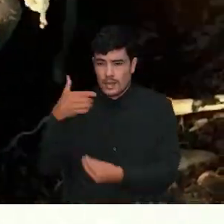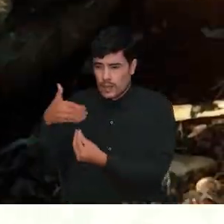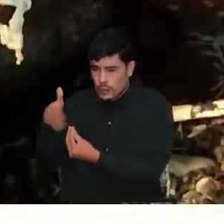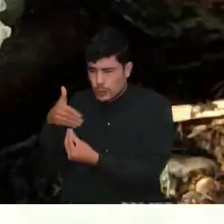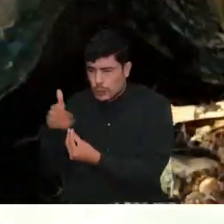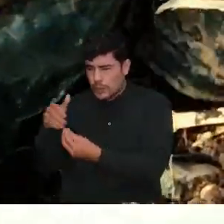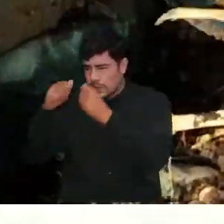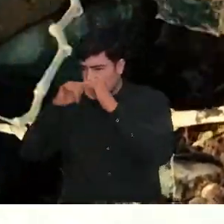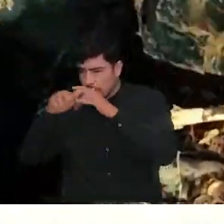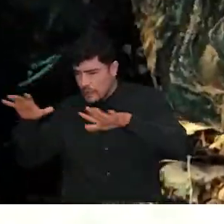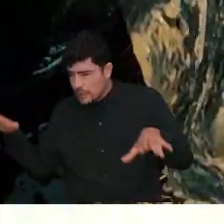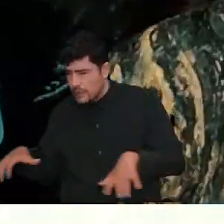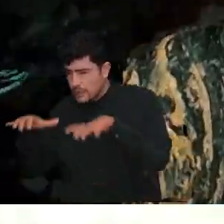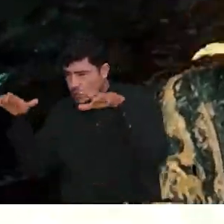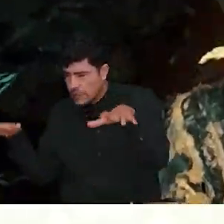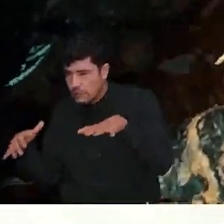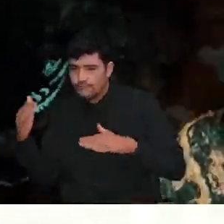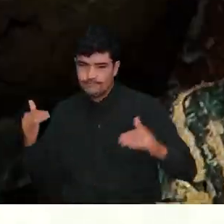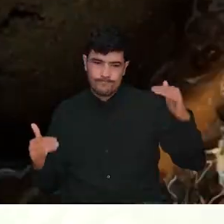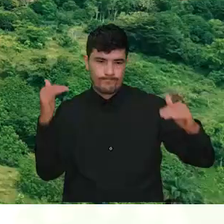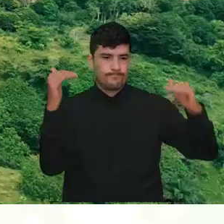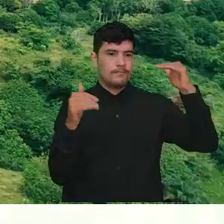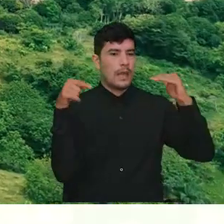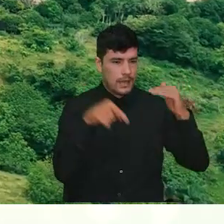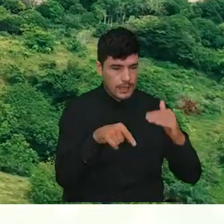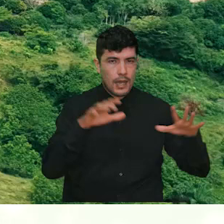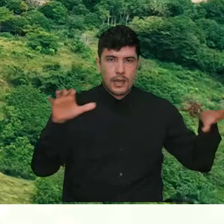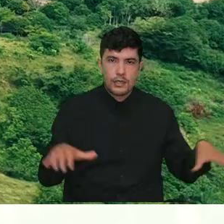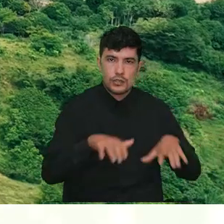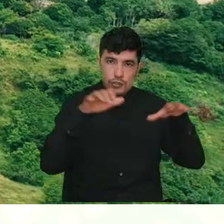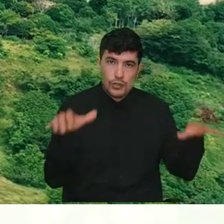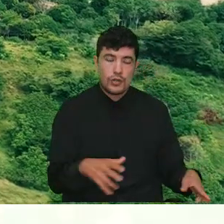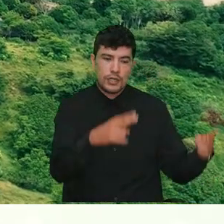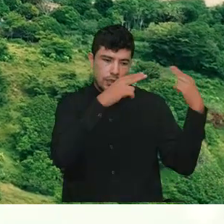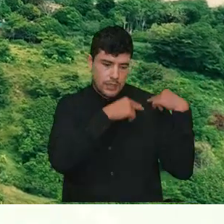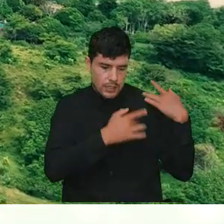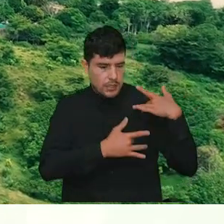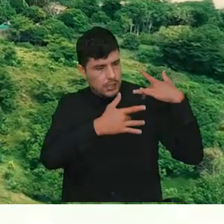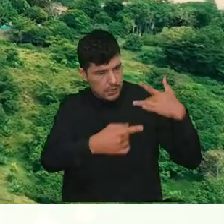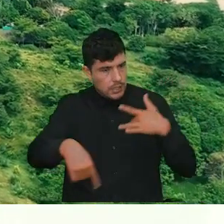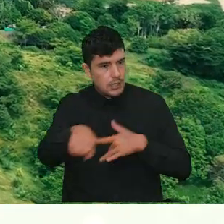a favor de las comunidades y los territorios. Por eso permanece trabajando en